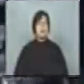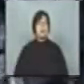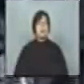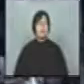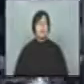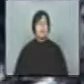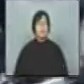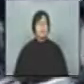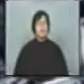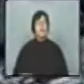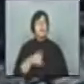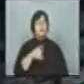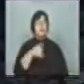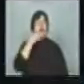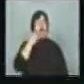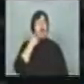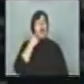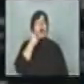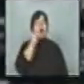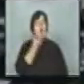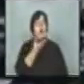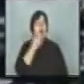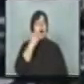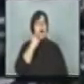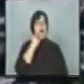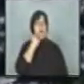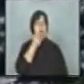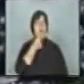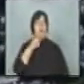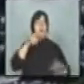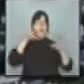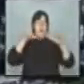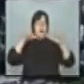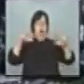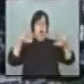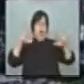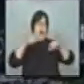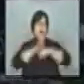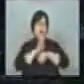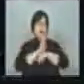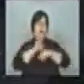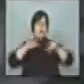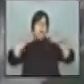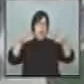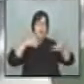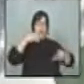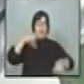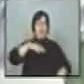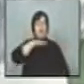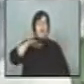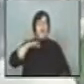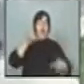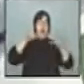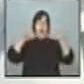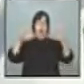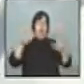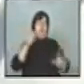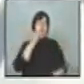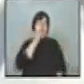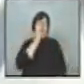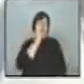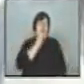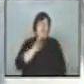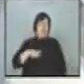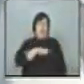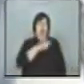Licenciado, nos acompaña un cuadro de Pérez Celis porque este lugar realmente es bellísimo. Bueno,